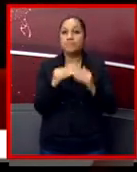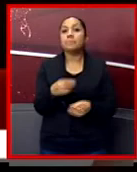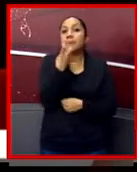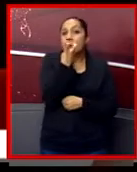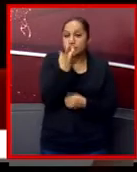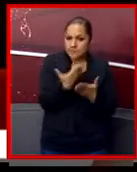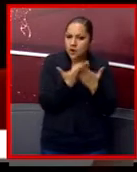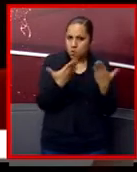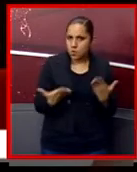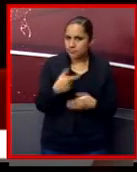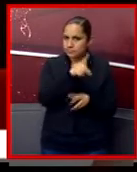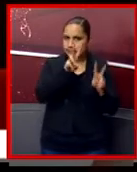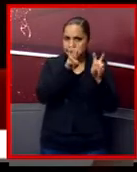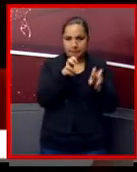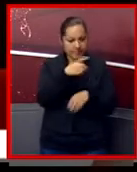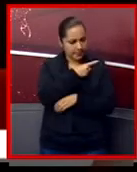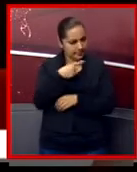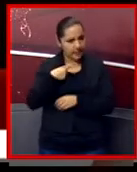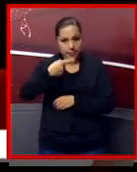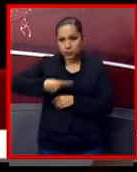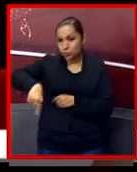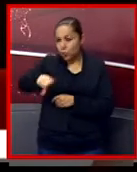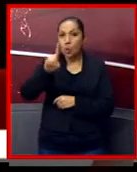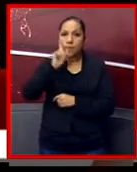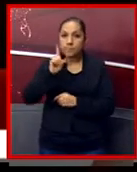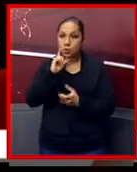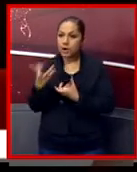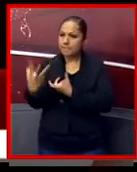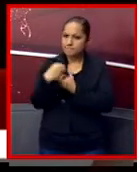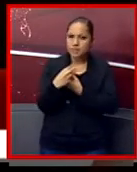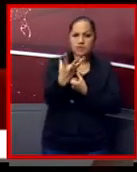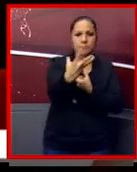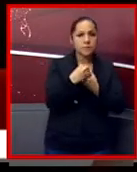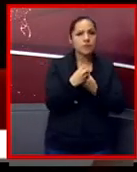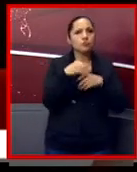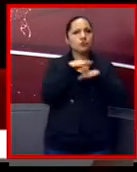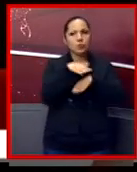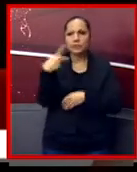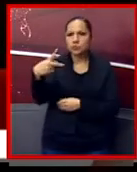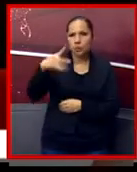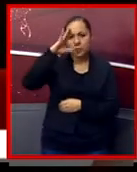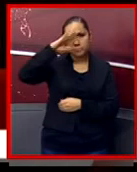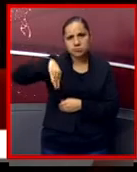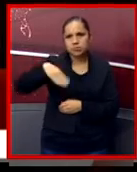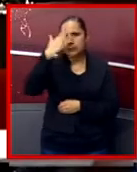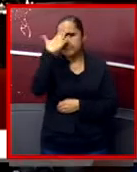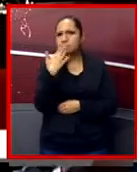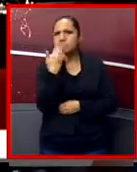urgente necesidad de hacer presente la genialidad femenina en el ámbito de lo público.